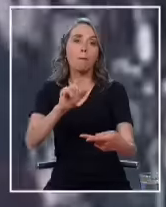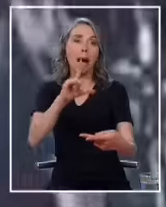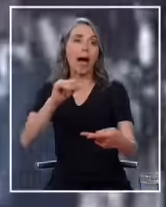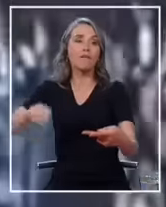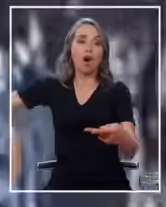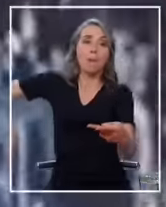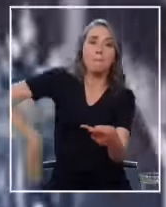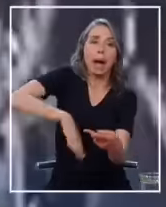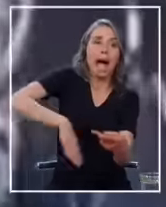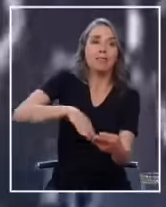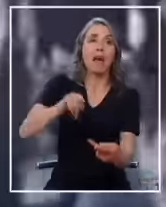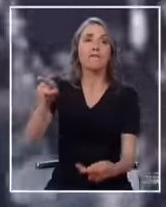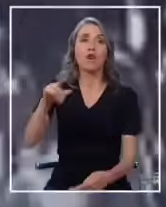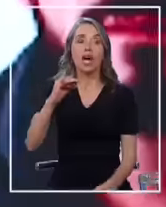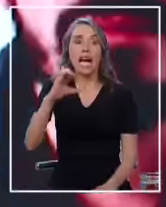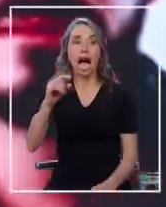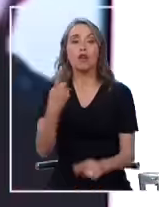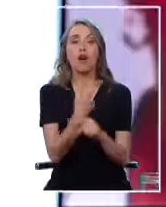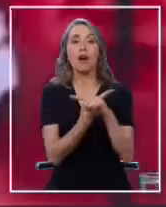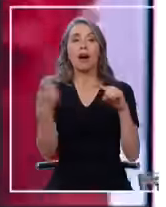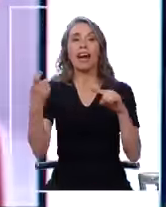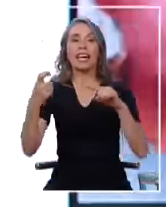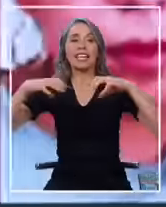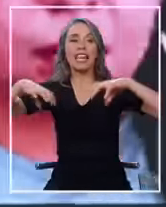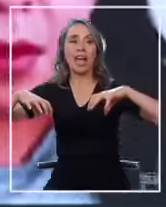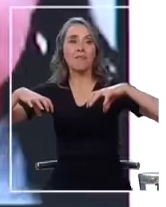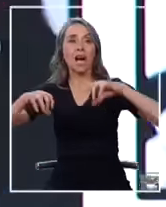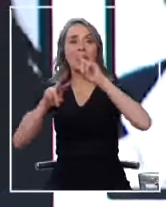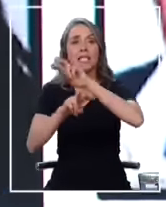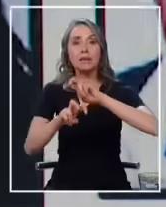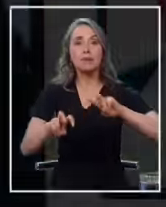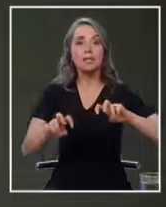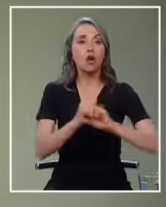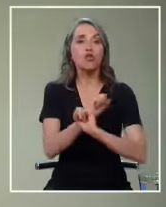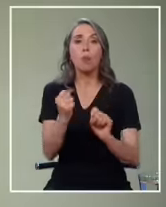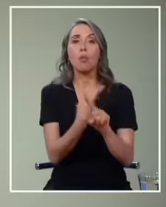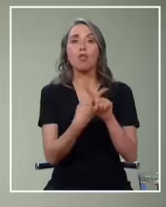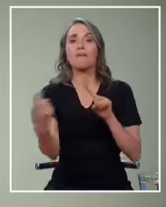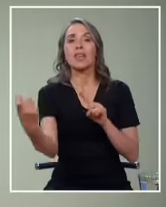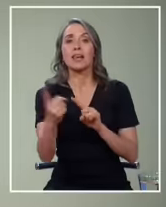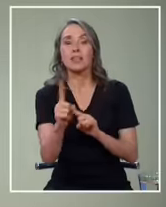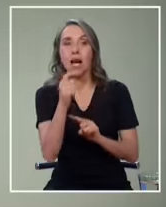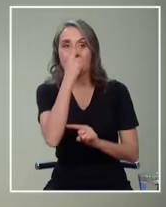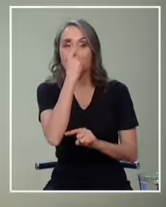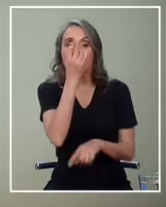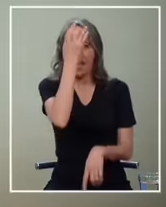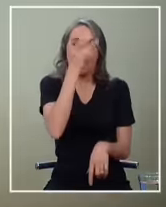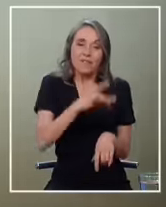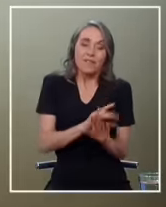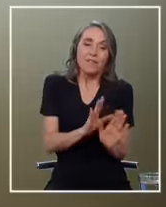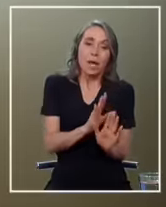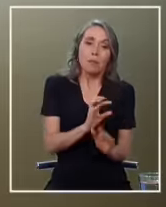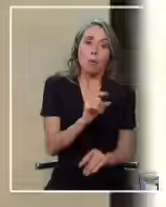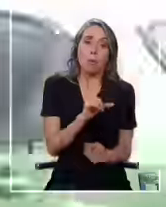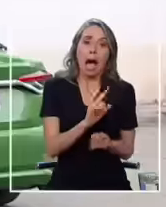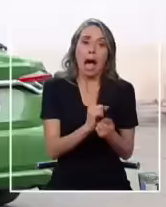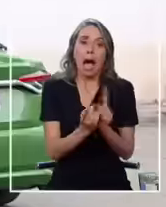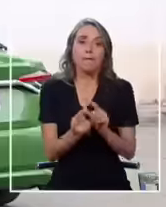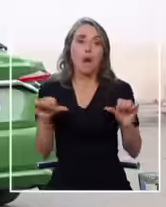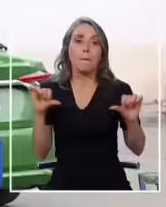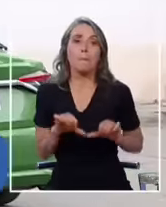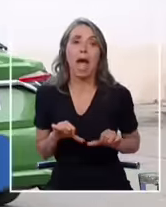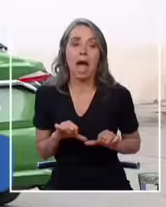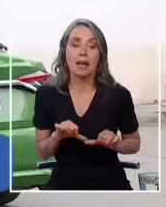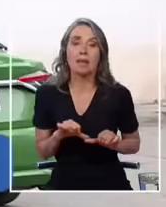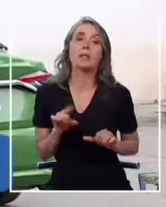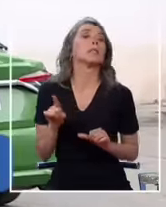caco. Revancha que según la investigación no logran concretar es que el estado de salud de Pablo se complica. Tal